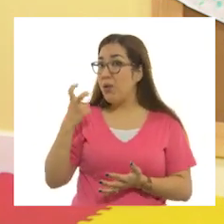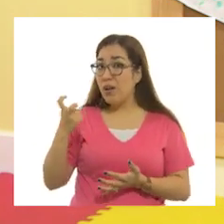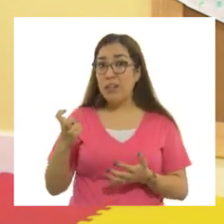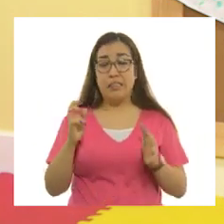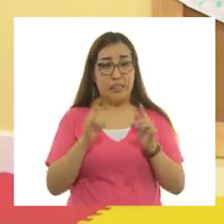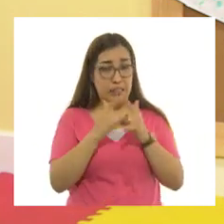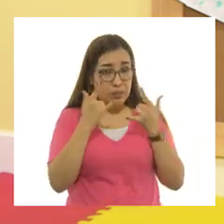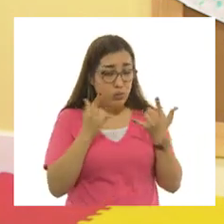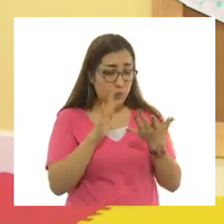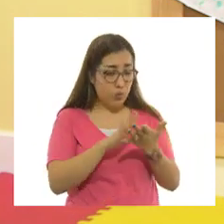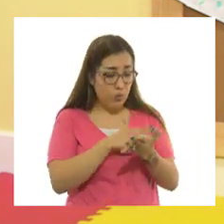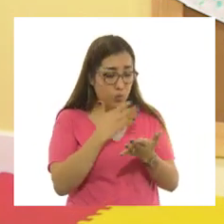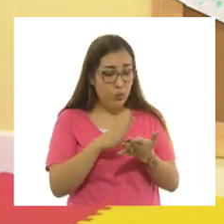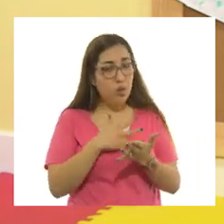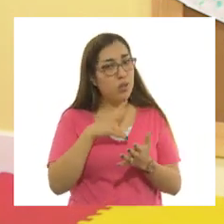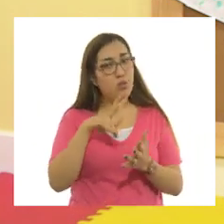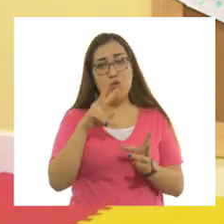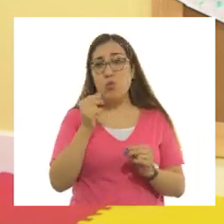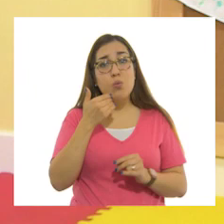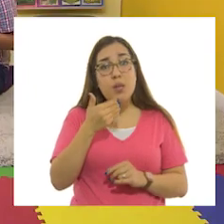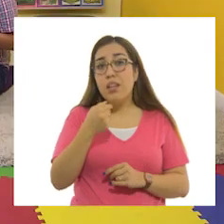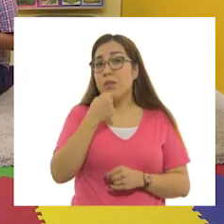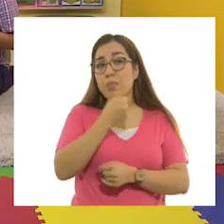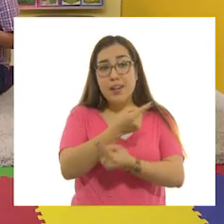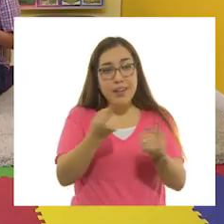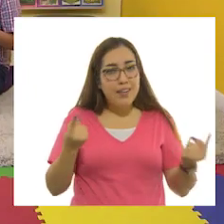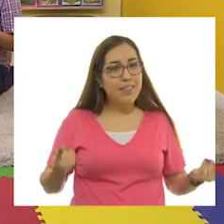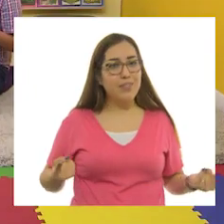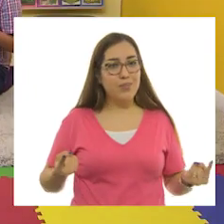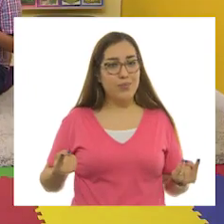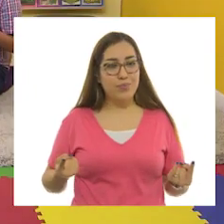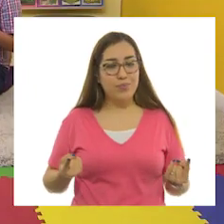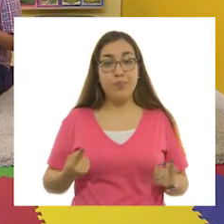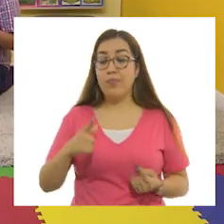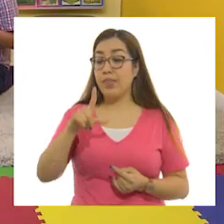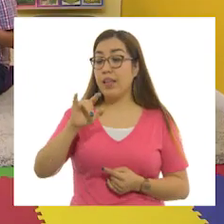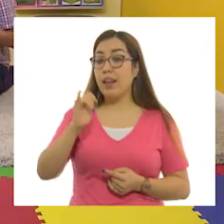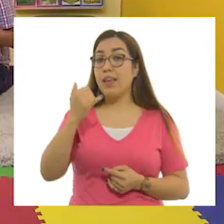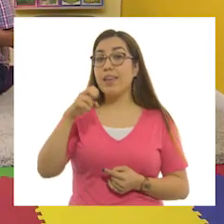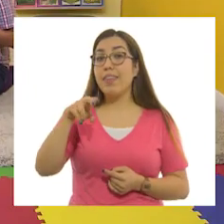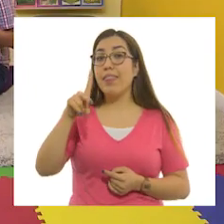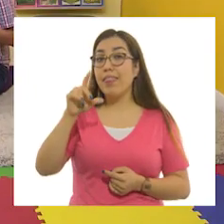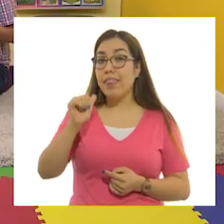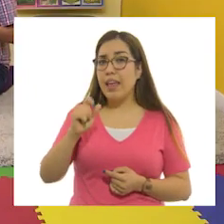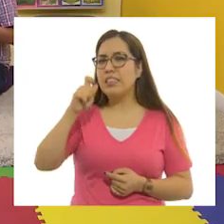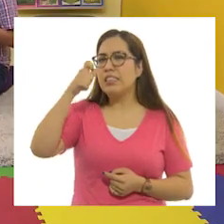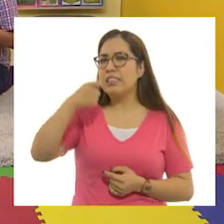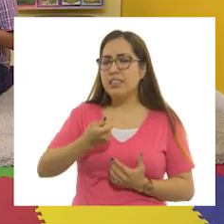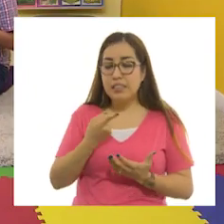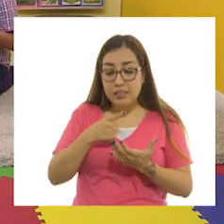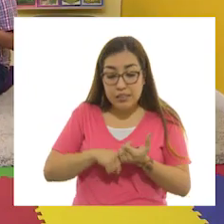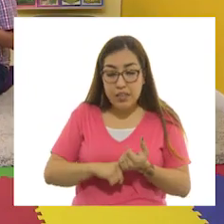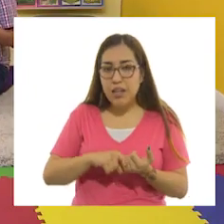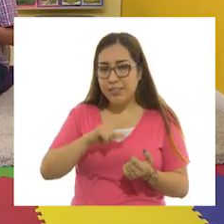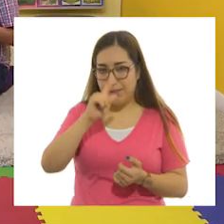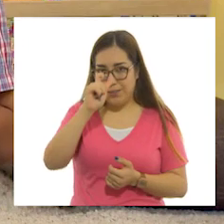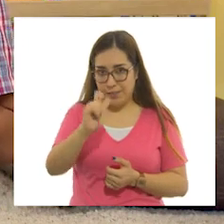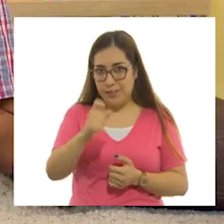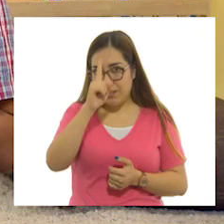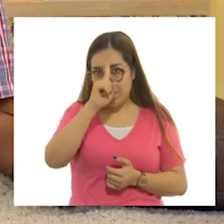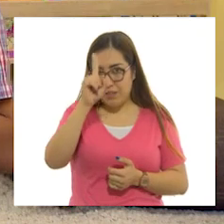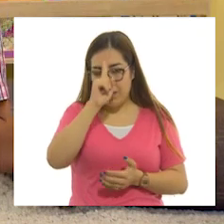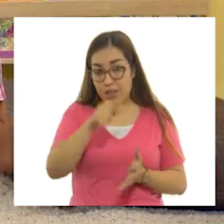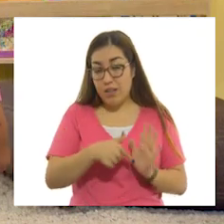adecuada para las niñas y los niños las leyendas tienen un significado y nunca pasan de moda además